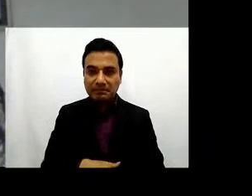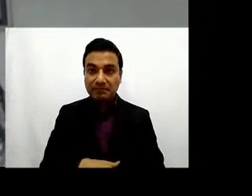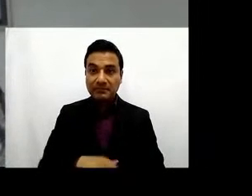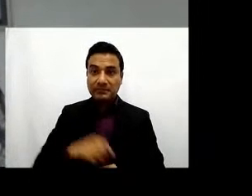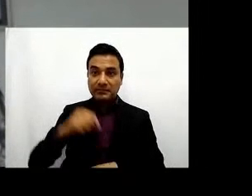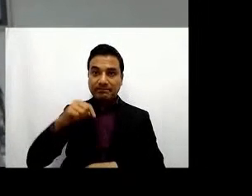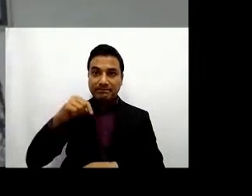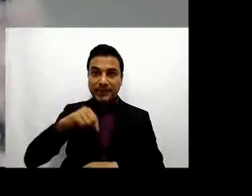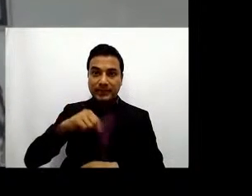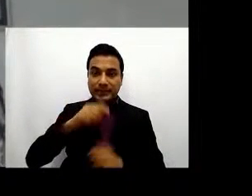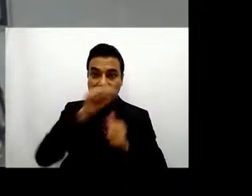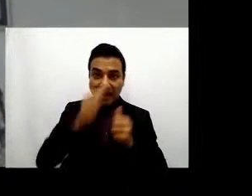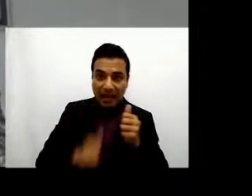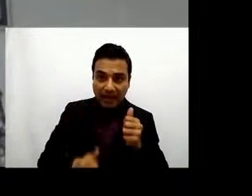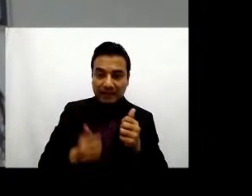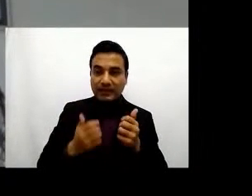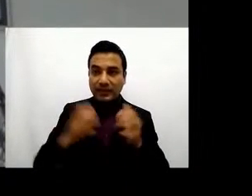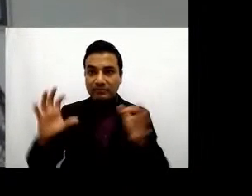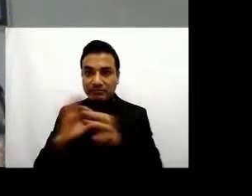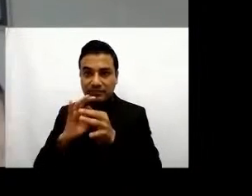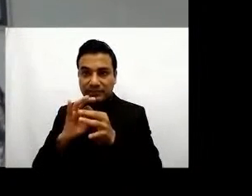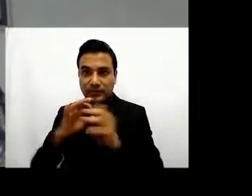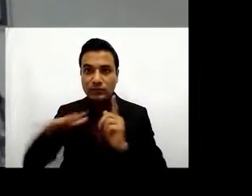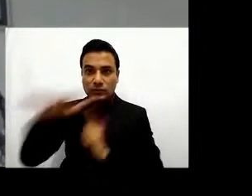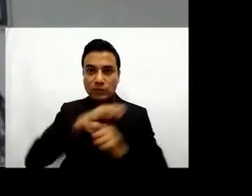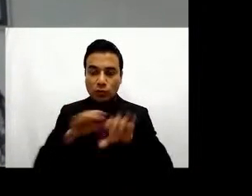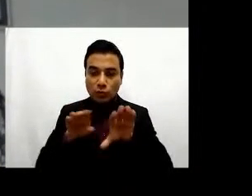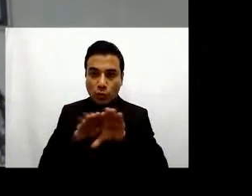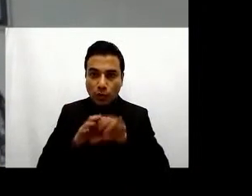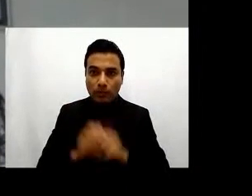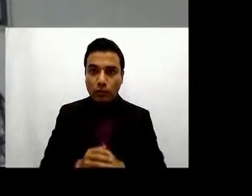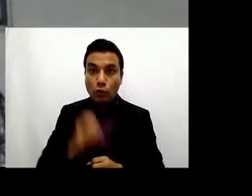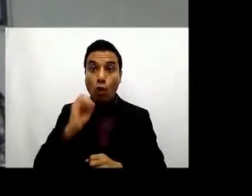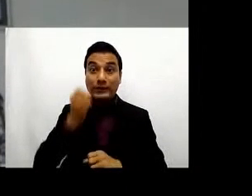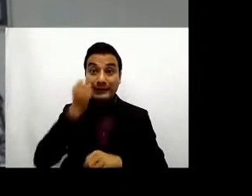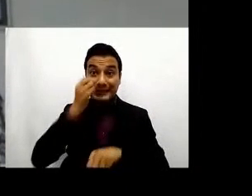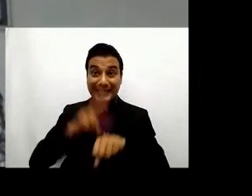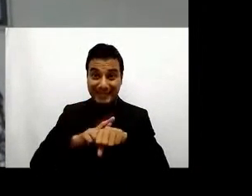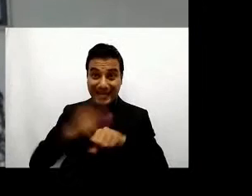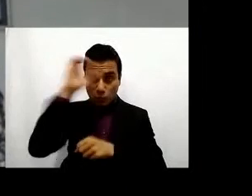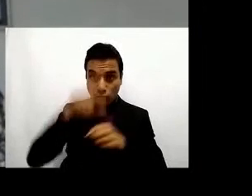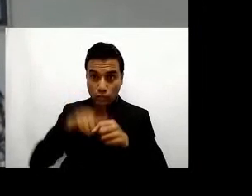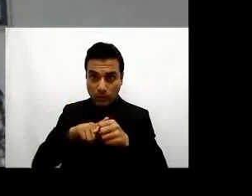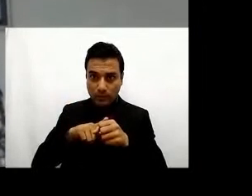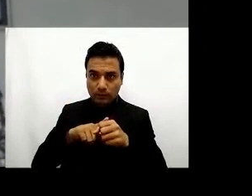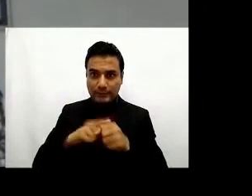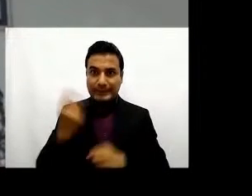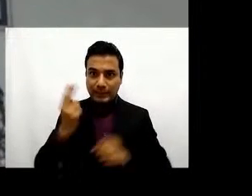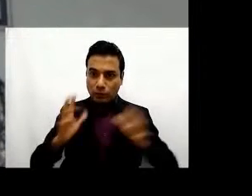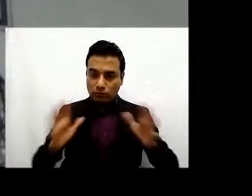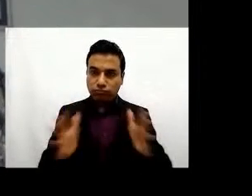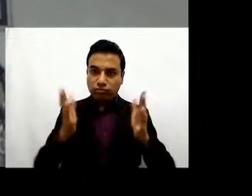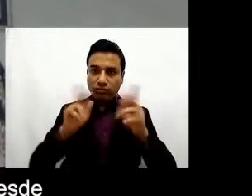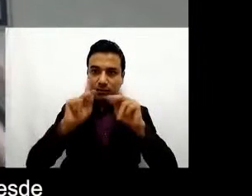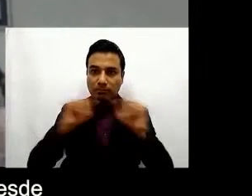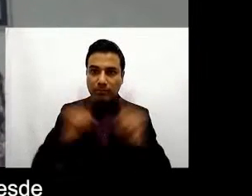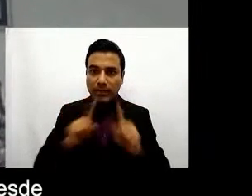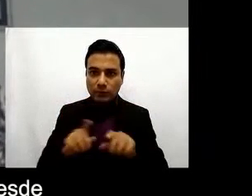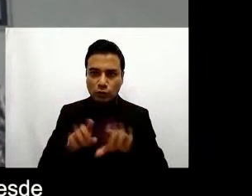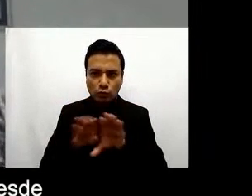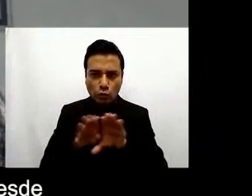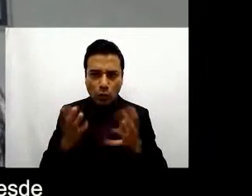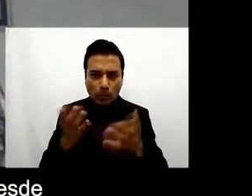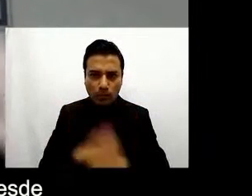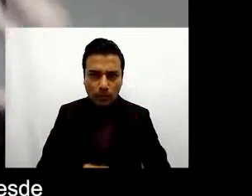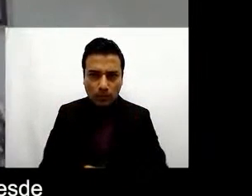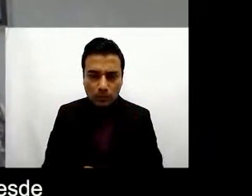insertan? Cultura para la paz, o sea, ¿cuál es el papel de la Secretaría de Cultura en unos tiempos tan violentos y que nos